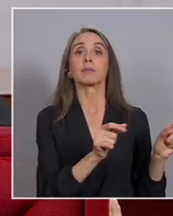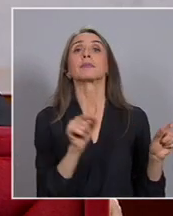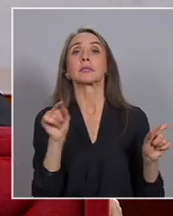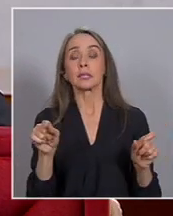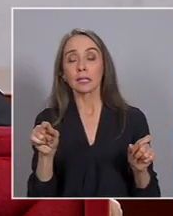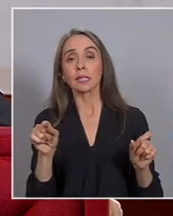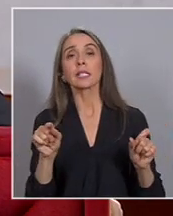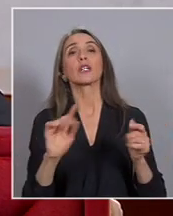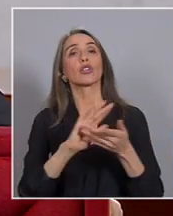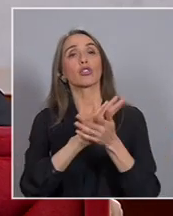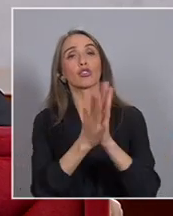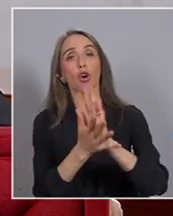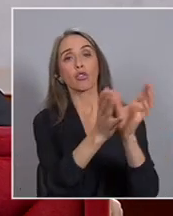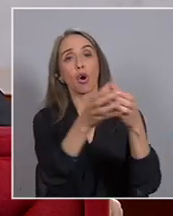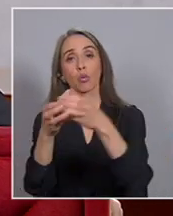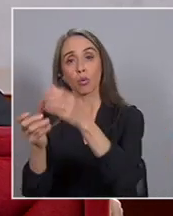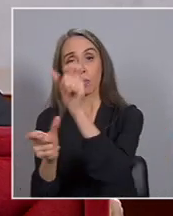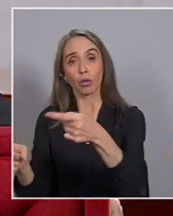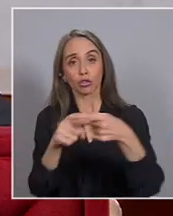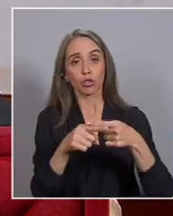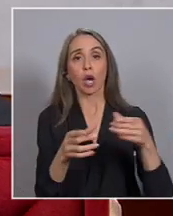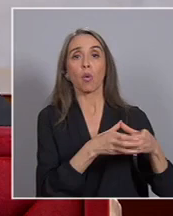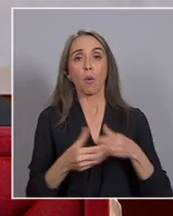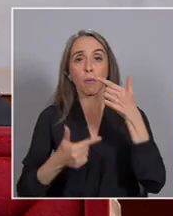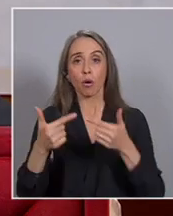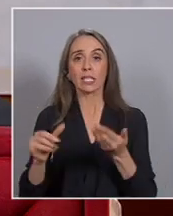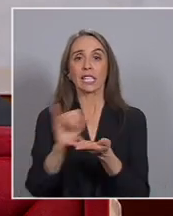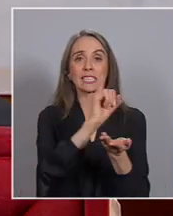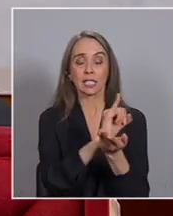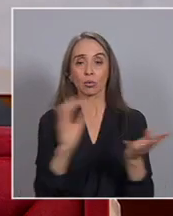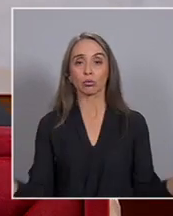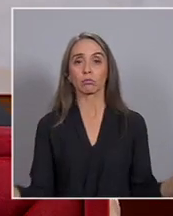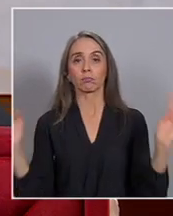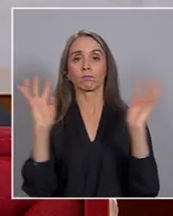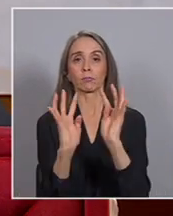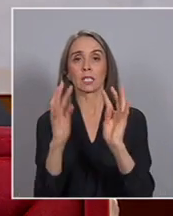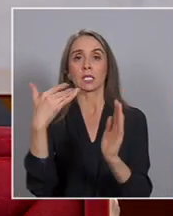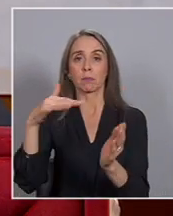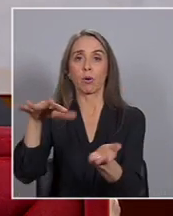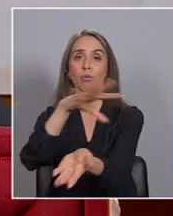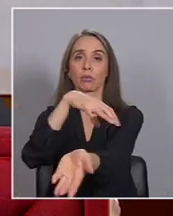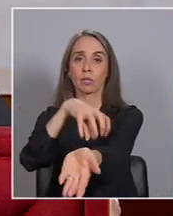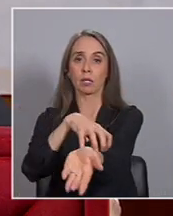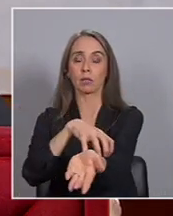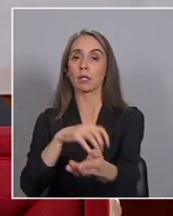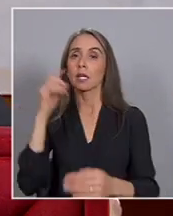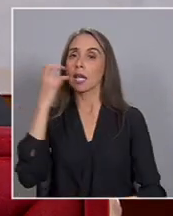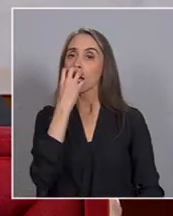debe involucrar a todos los sectores sociales, políticos e institucionales relevantes de la zona.